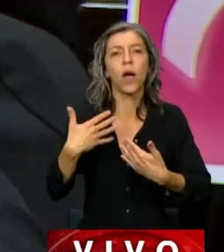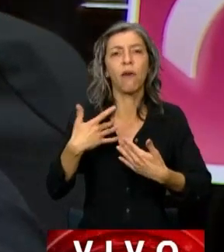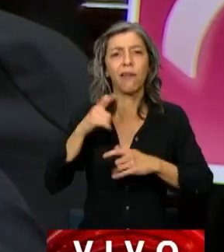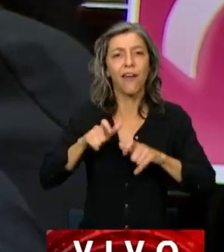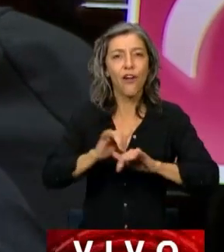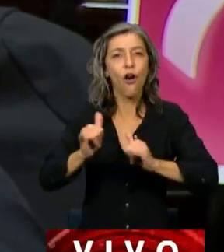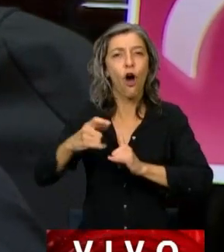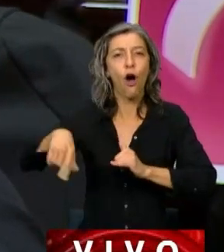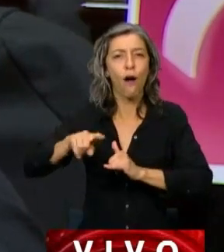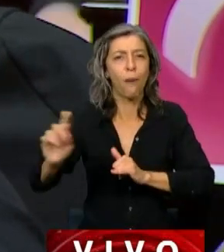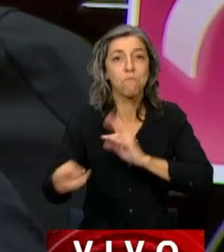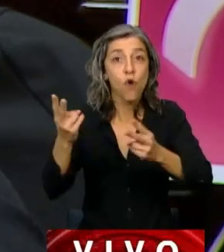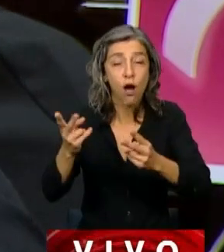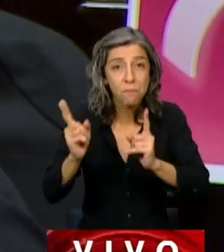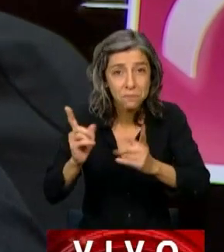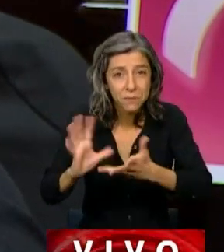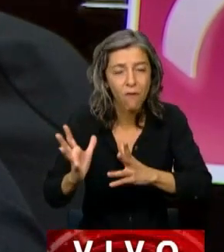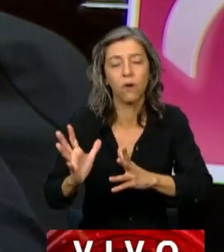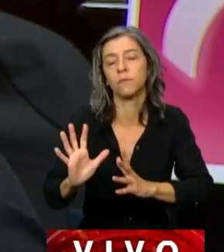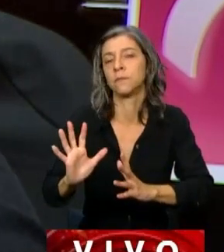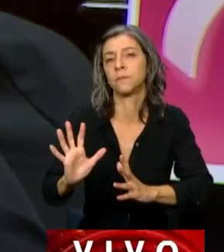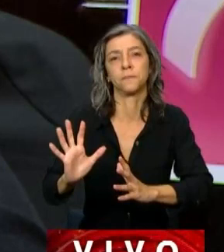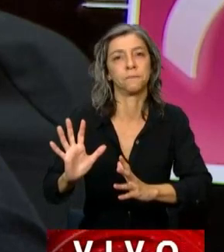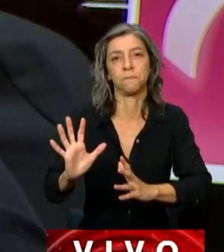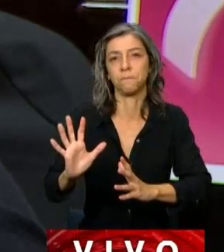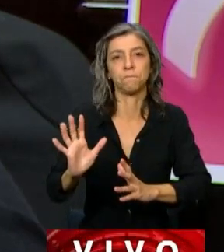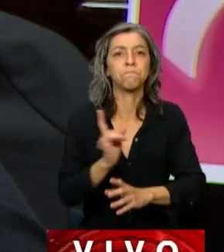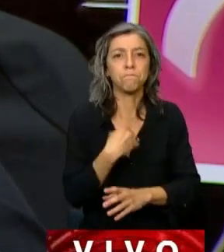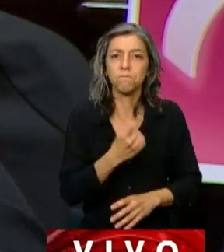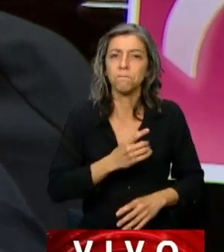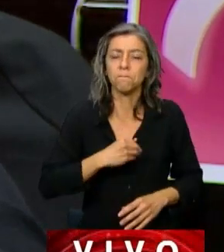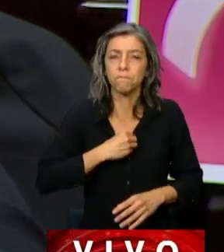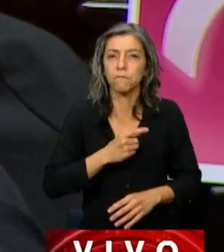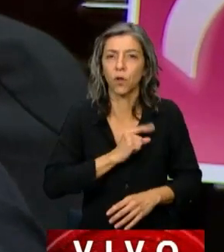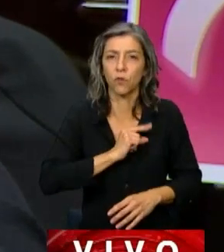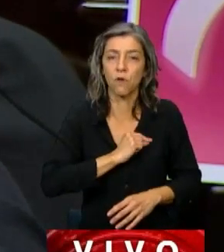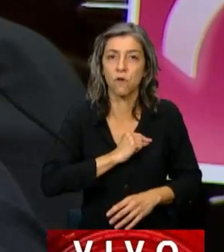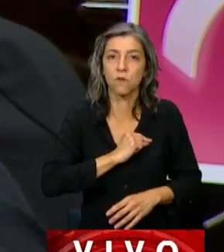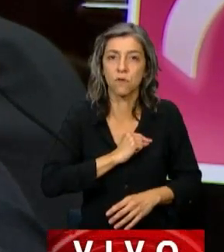muerte. Porque, por más que duela decirlo, es necesario